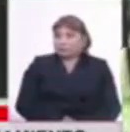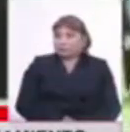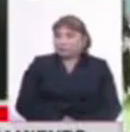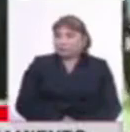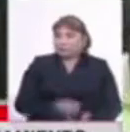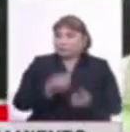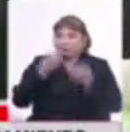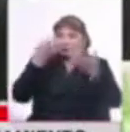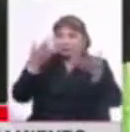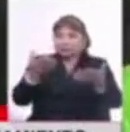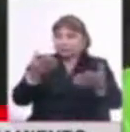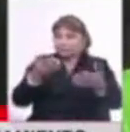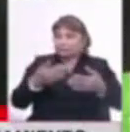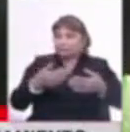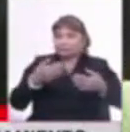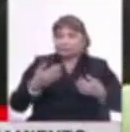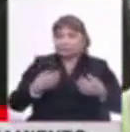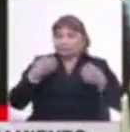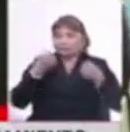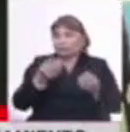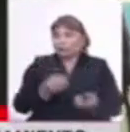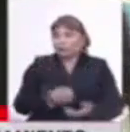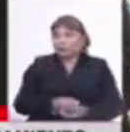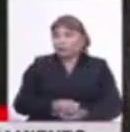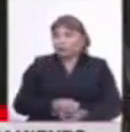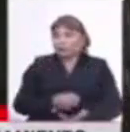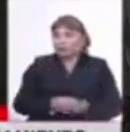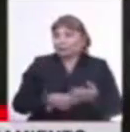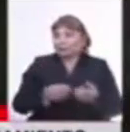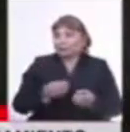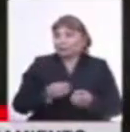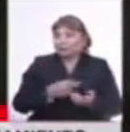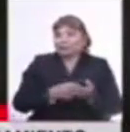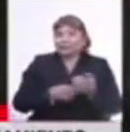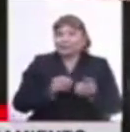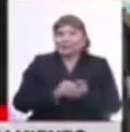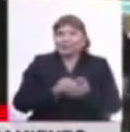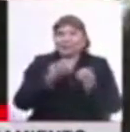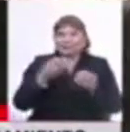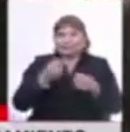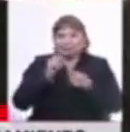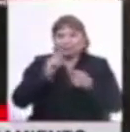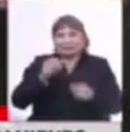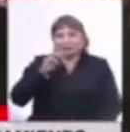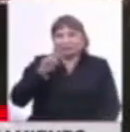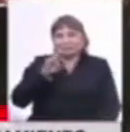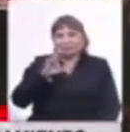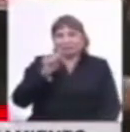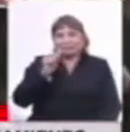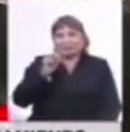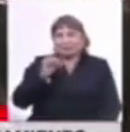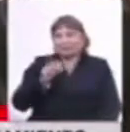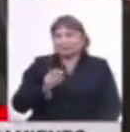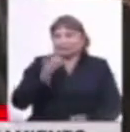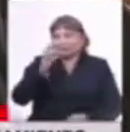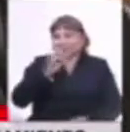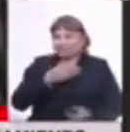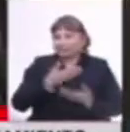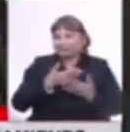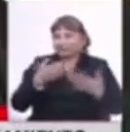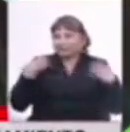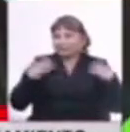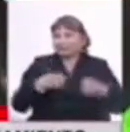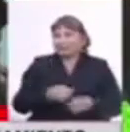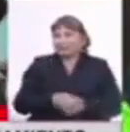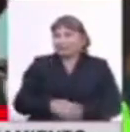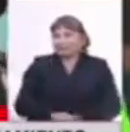a uno, gastándose la plata del Congreso, pero qué barbaridad de dinero, llevando gente que de verdad por